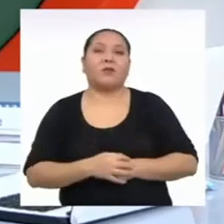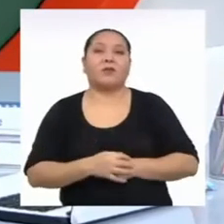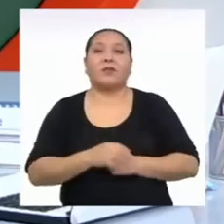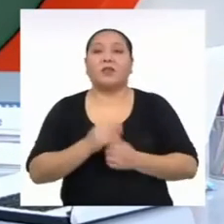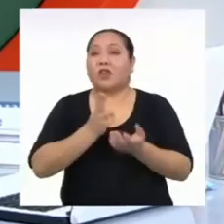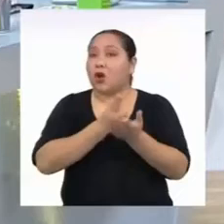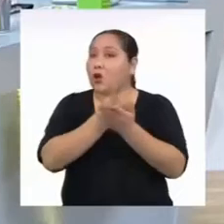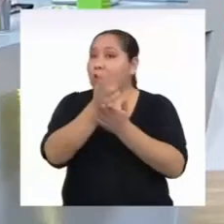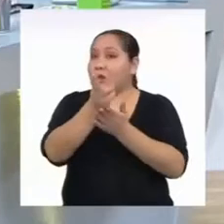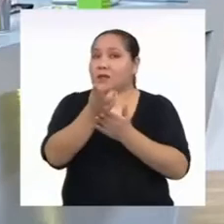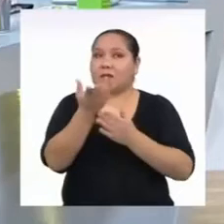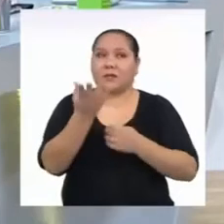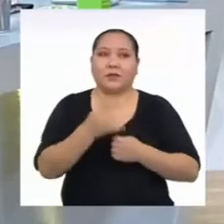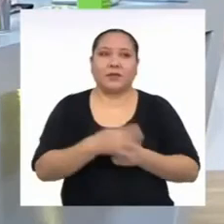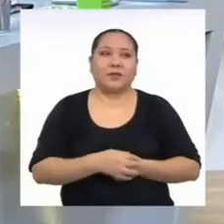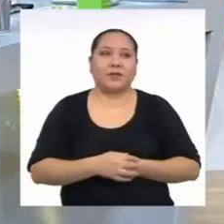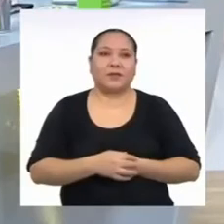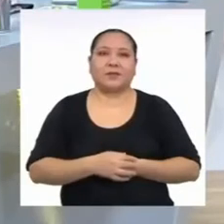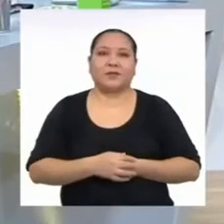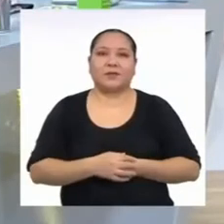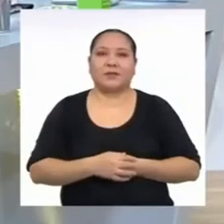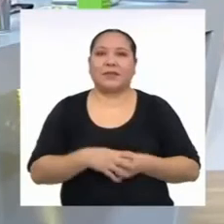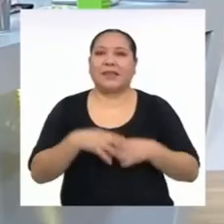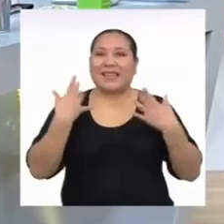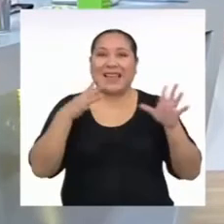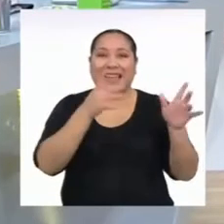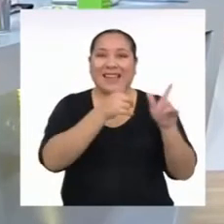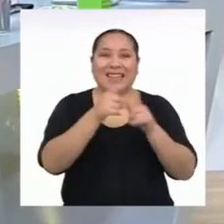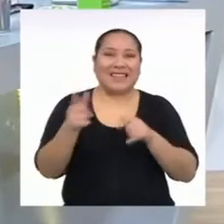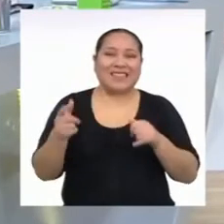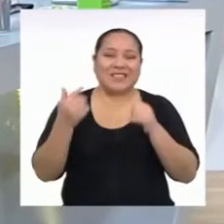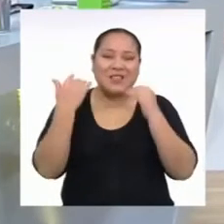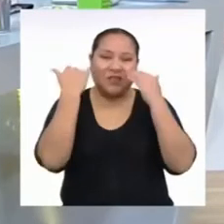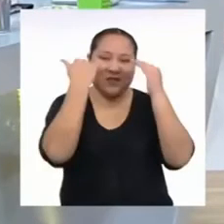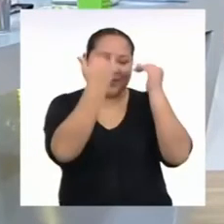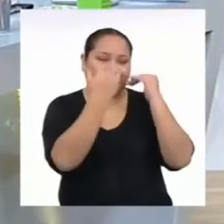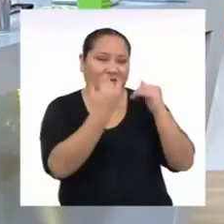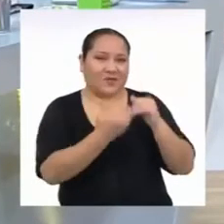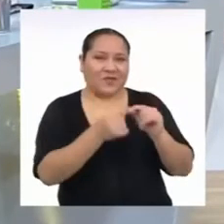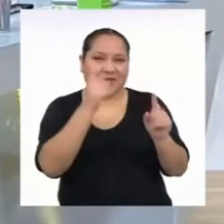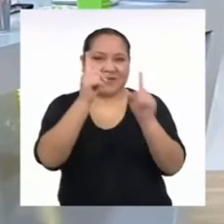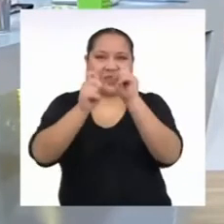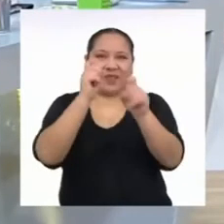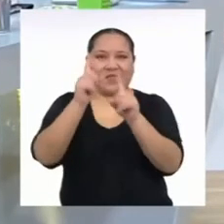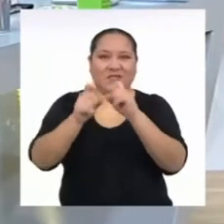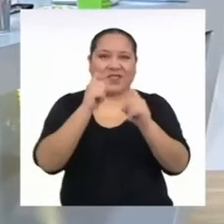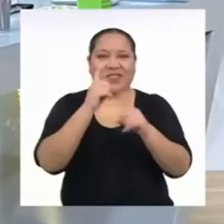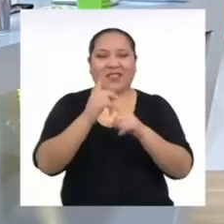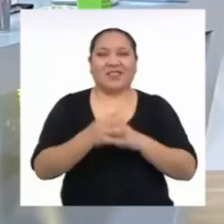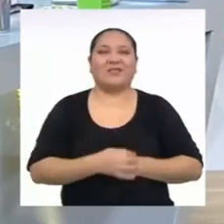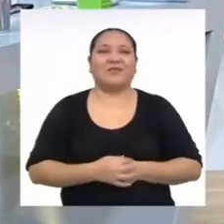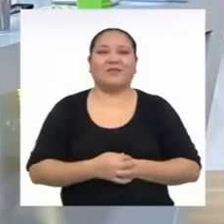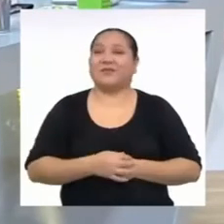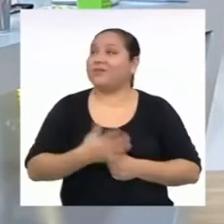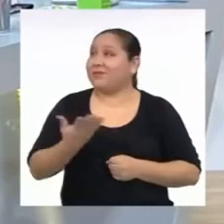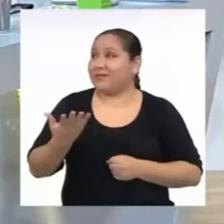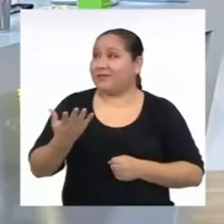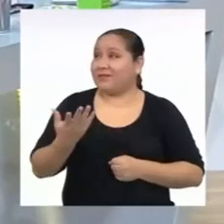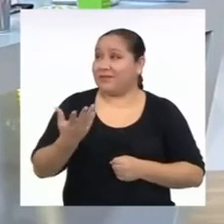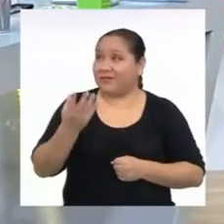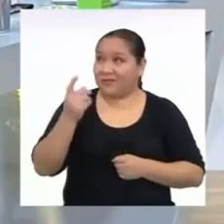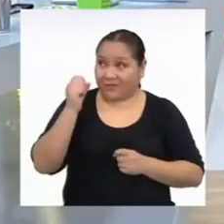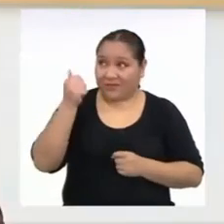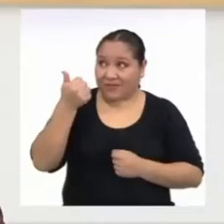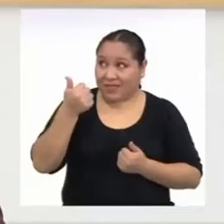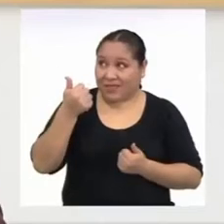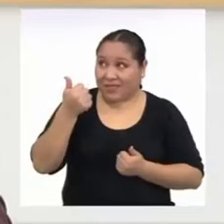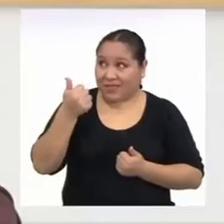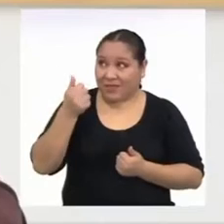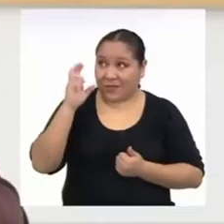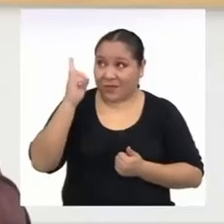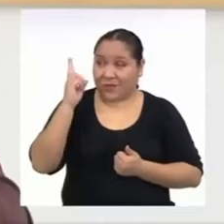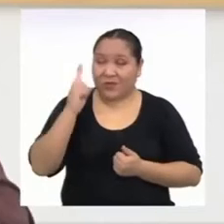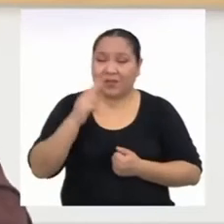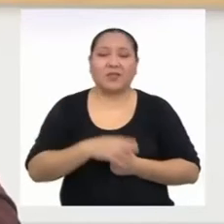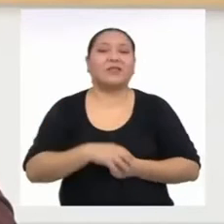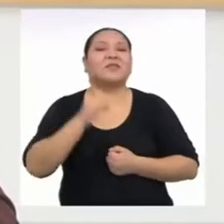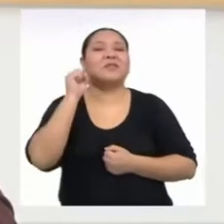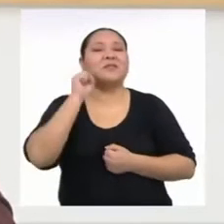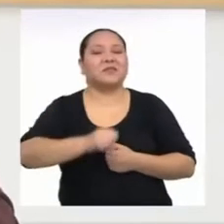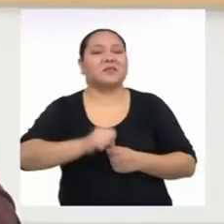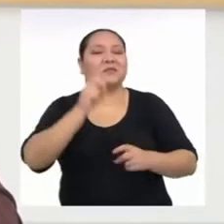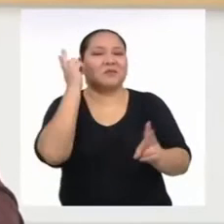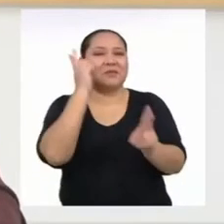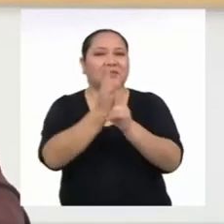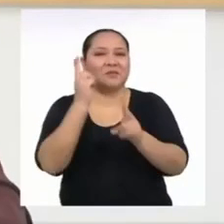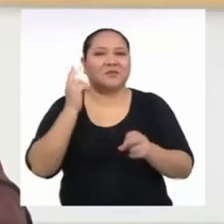sinceridad. Ahora sí, pasamos a elaborar el cuestionario. ¿Qué le parece, profesor Emerson?